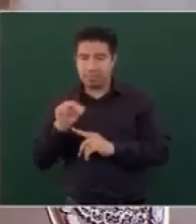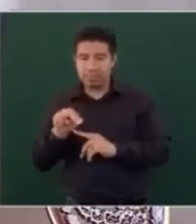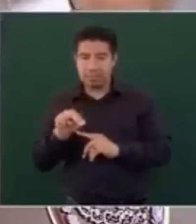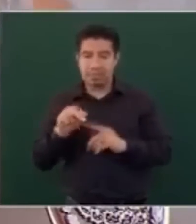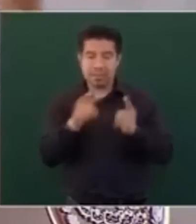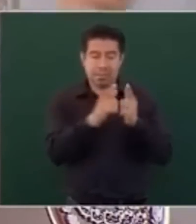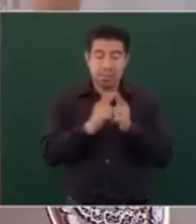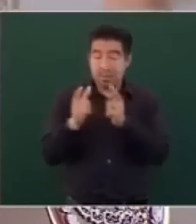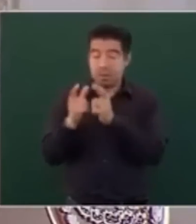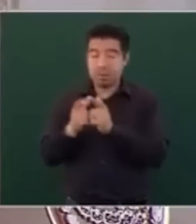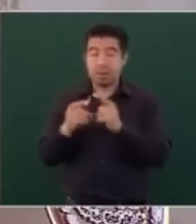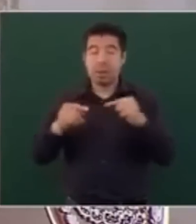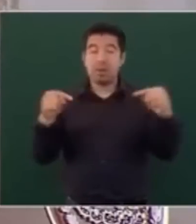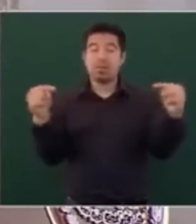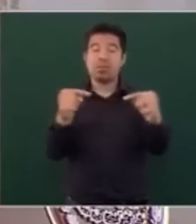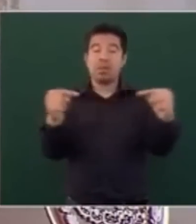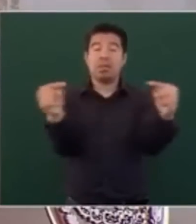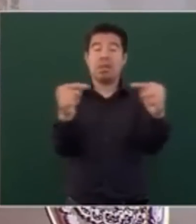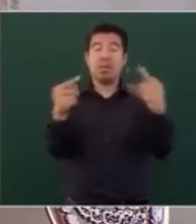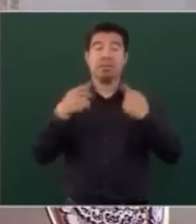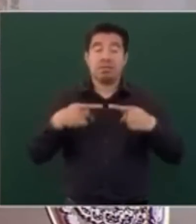la gente a pelear